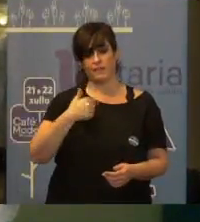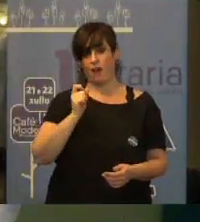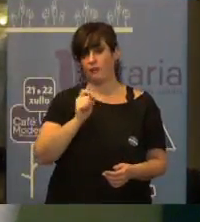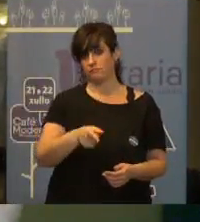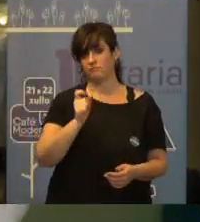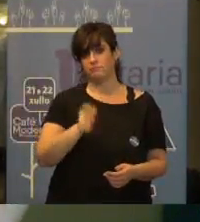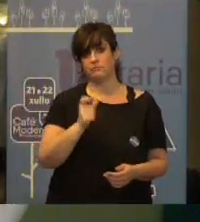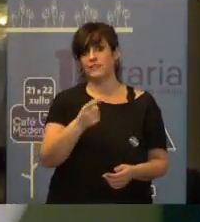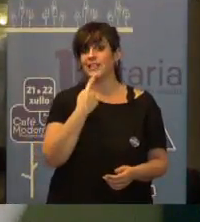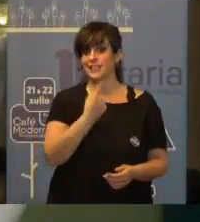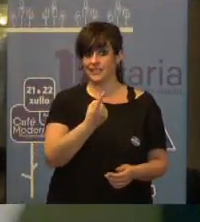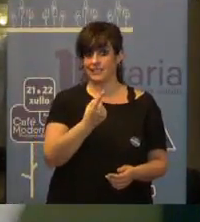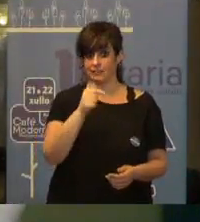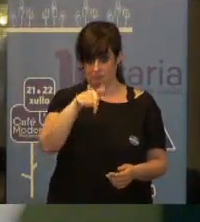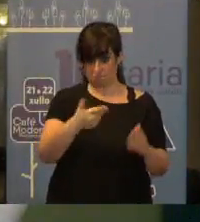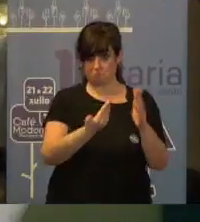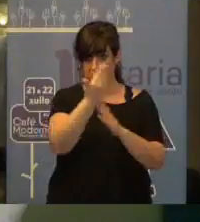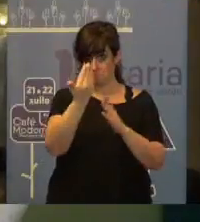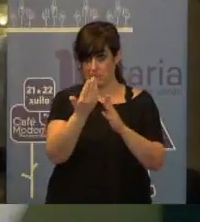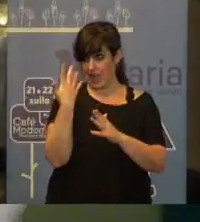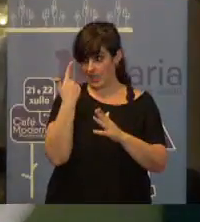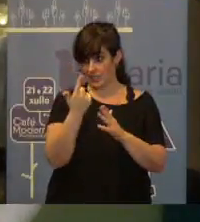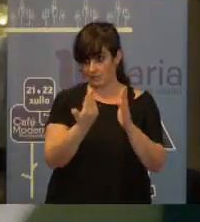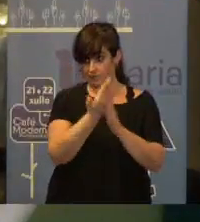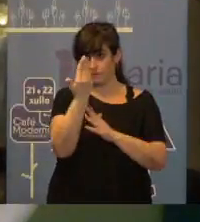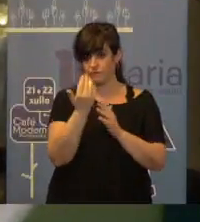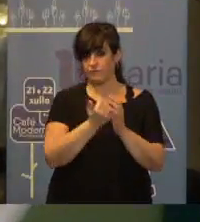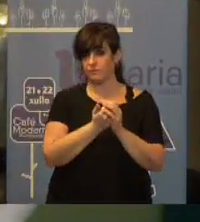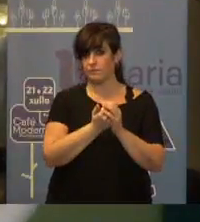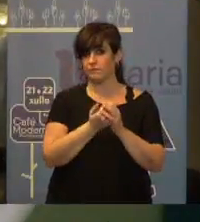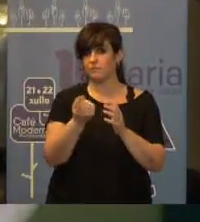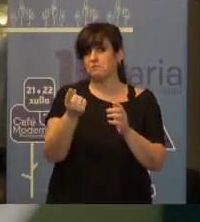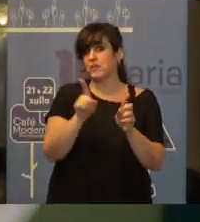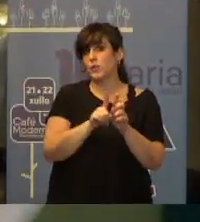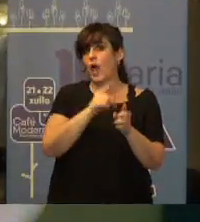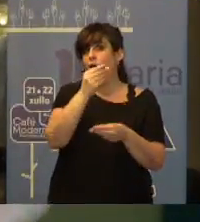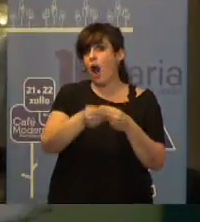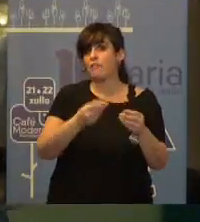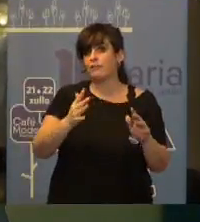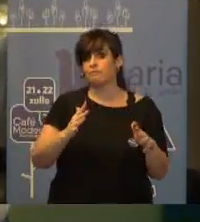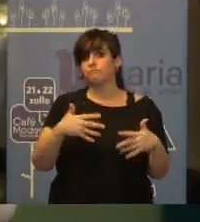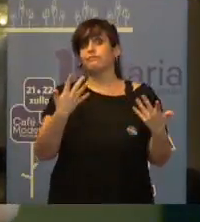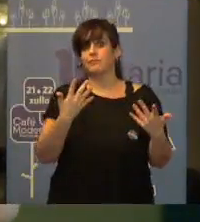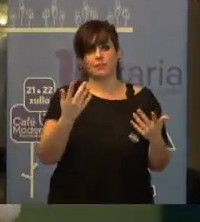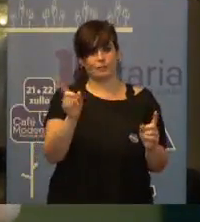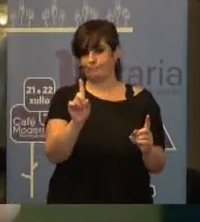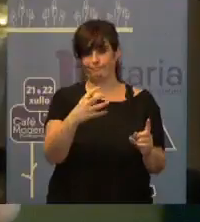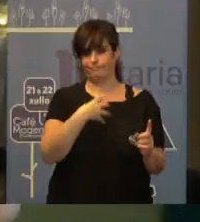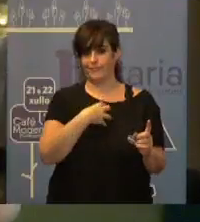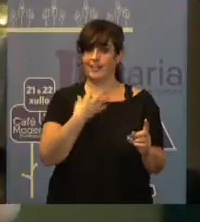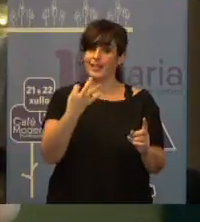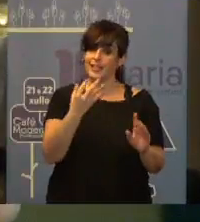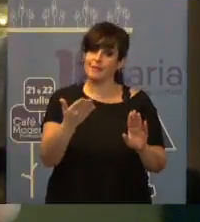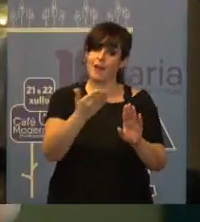durante as conversas destes días, non se pode facer desde a improvisación. Hai que facelo desde